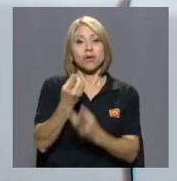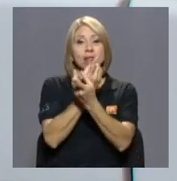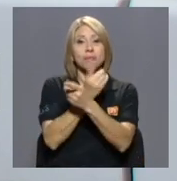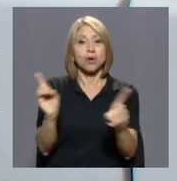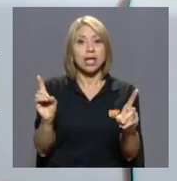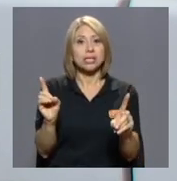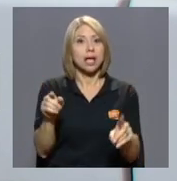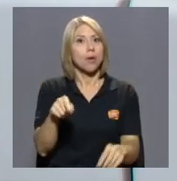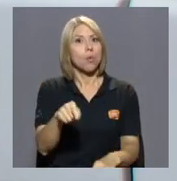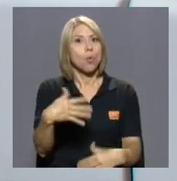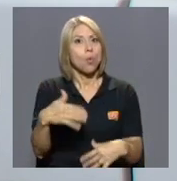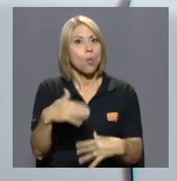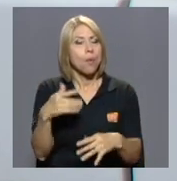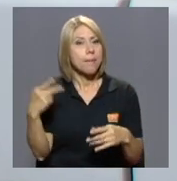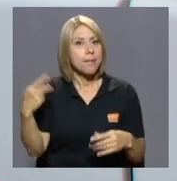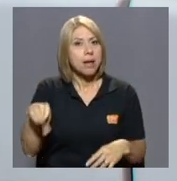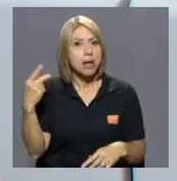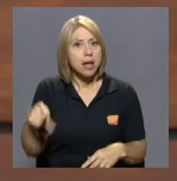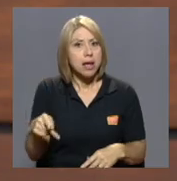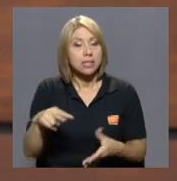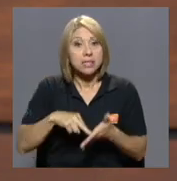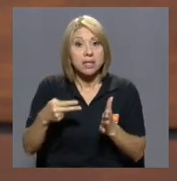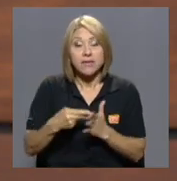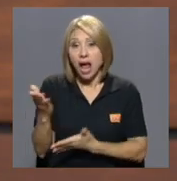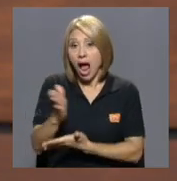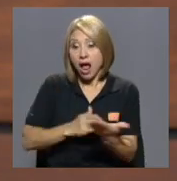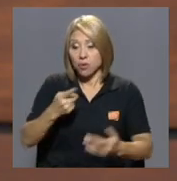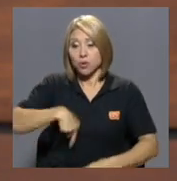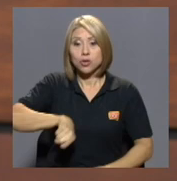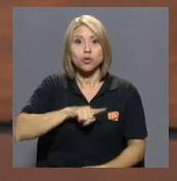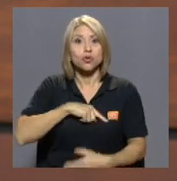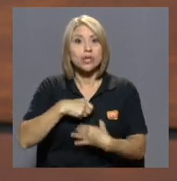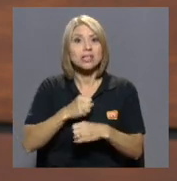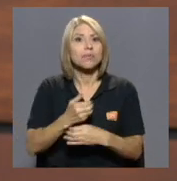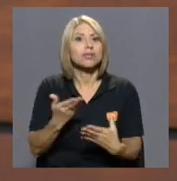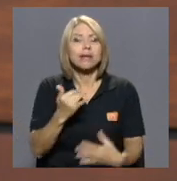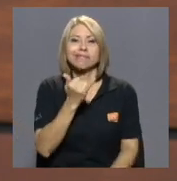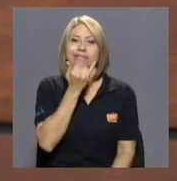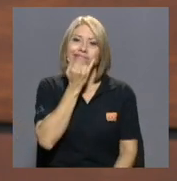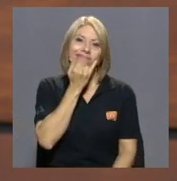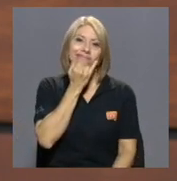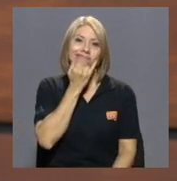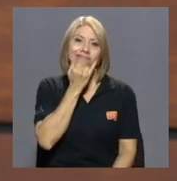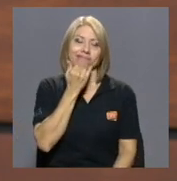claramente, algo de lo que estamos haciendo no funciona. Por otro lado,